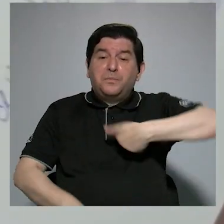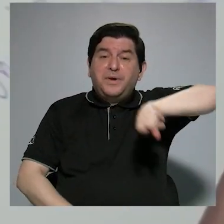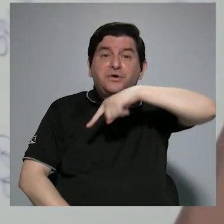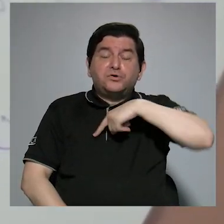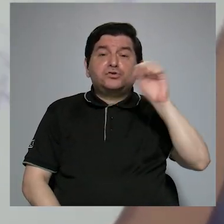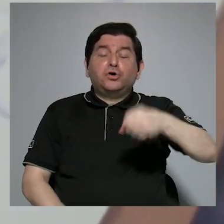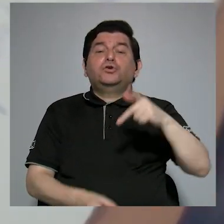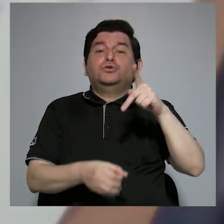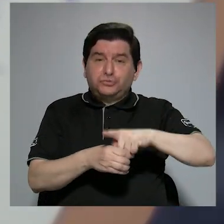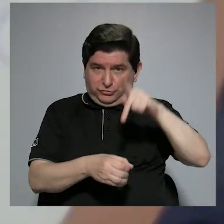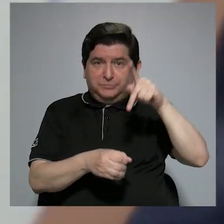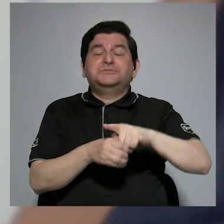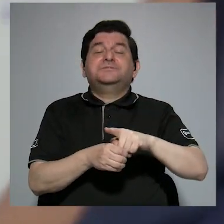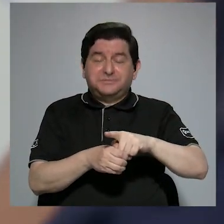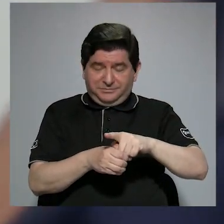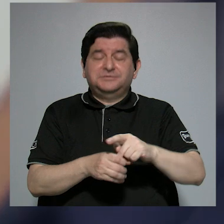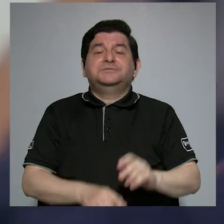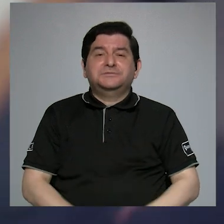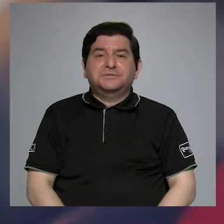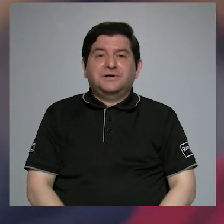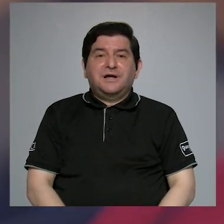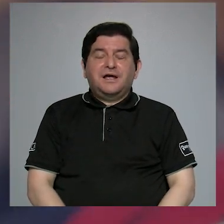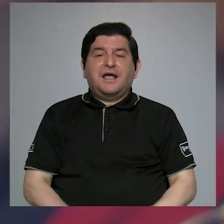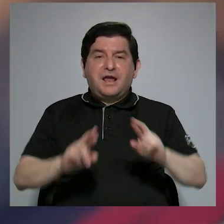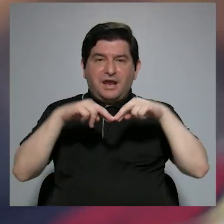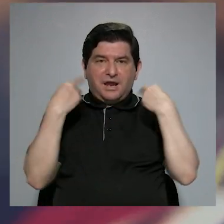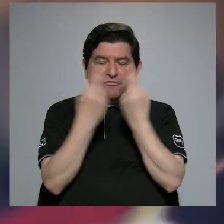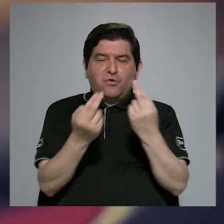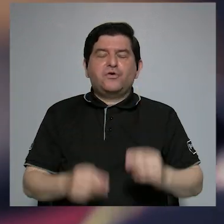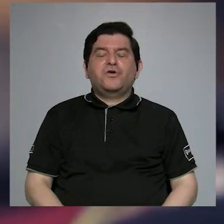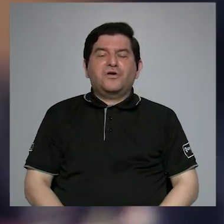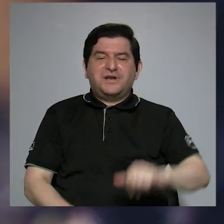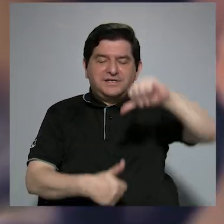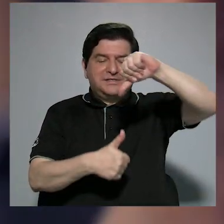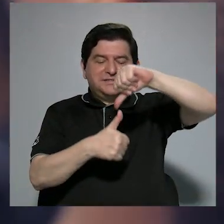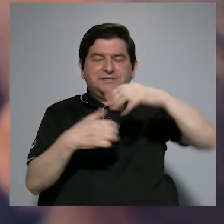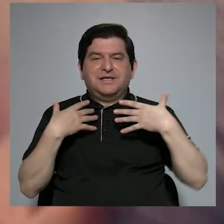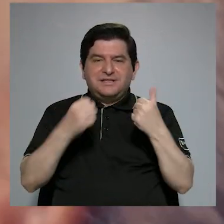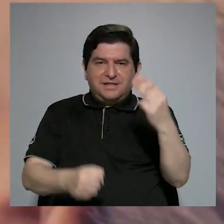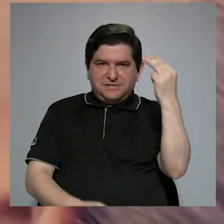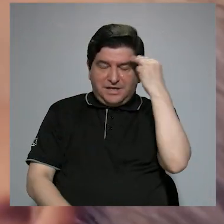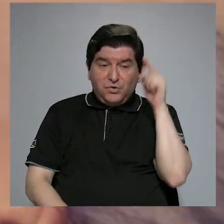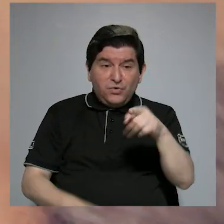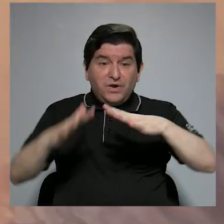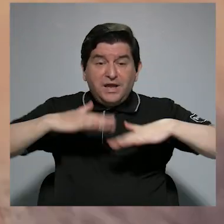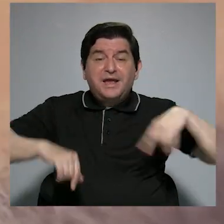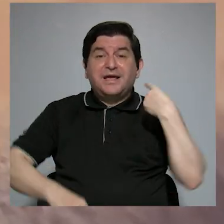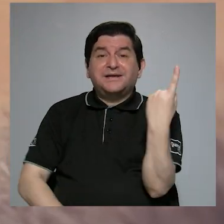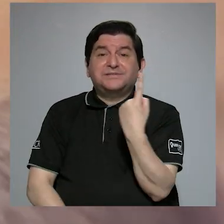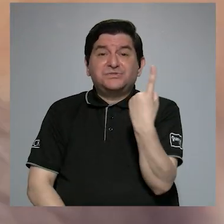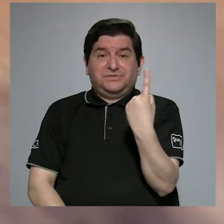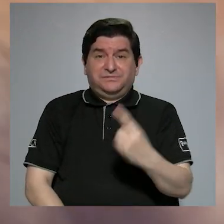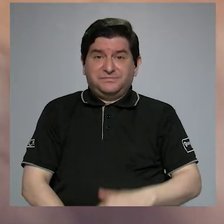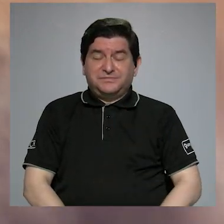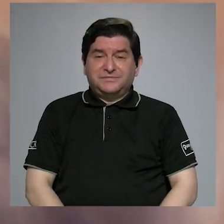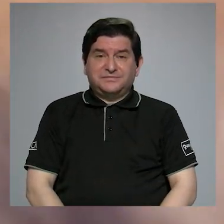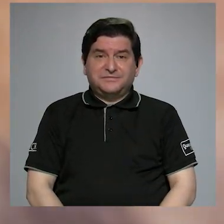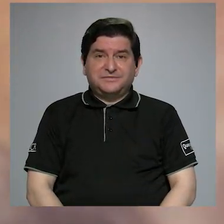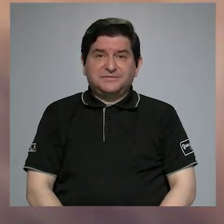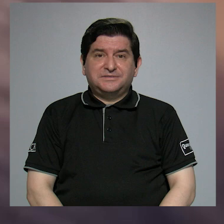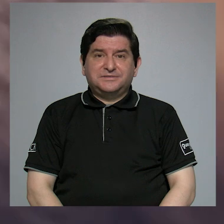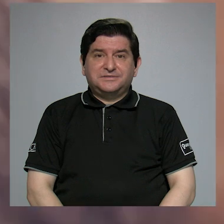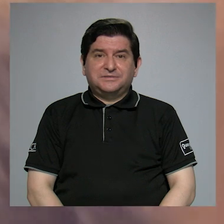nosotros sí hemos participado en encuentros centroamericanos de salud mental, y en esos espacios siempre ha